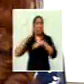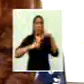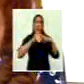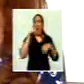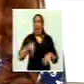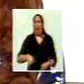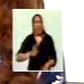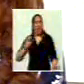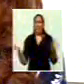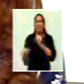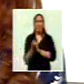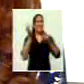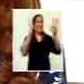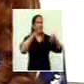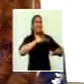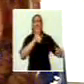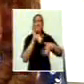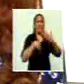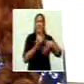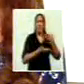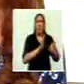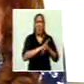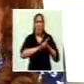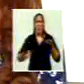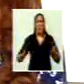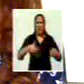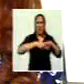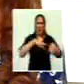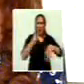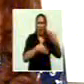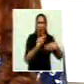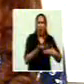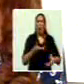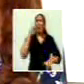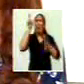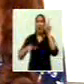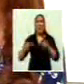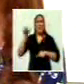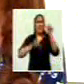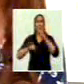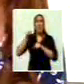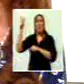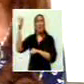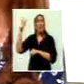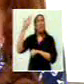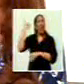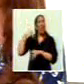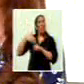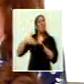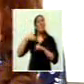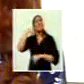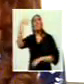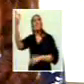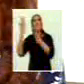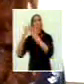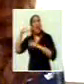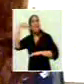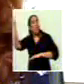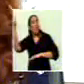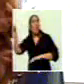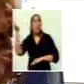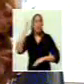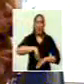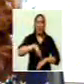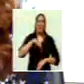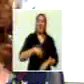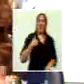moderna tecnología, con gente que ha retornado al país, como Lucila y su esposo, desde el Canadá, nada